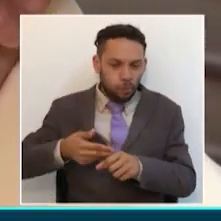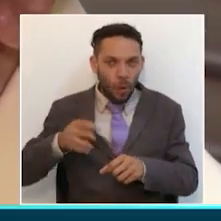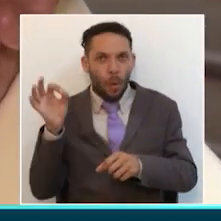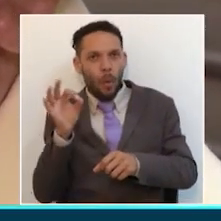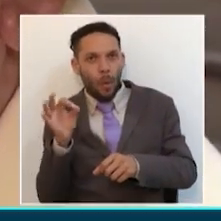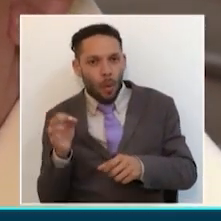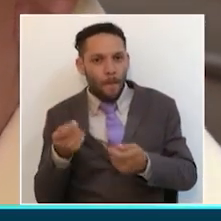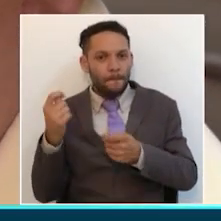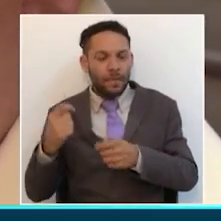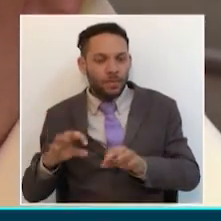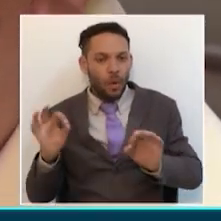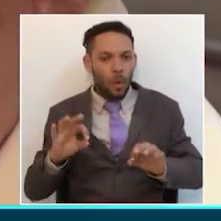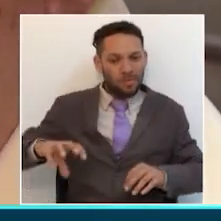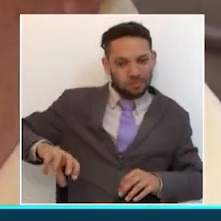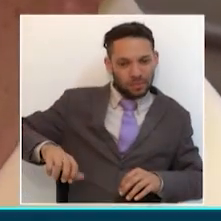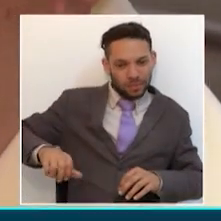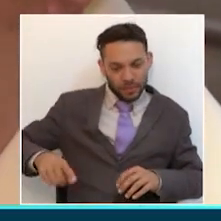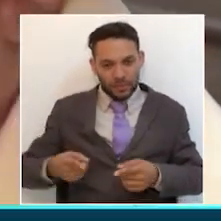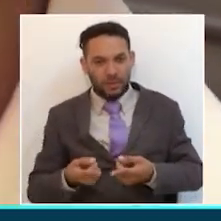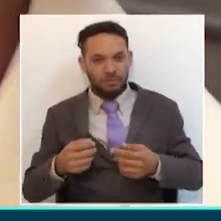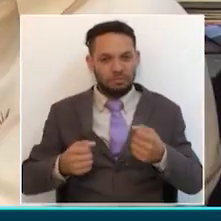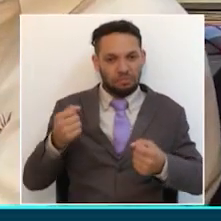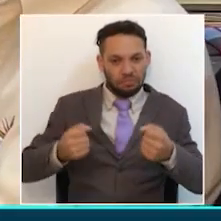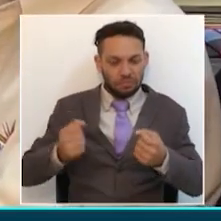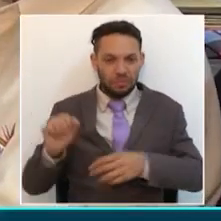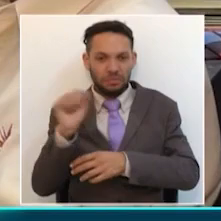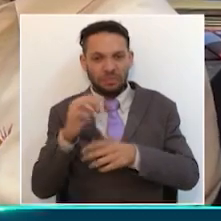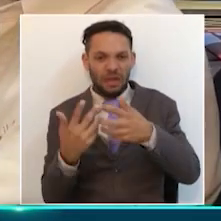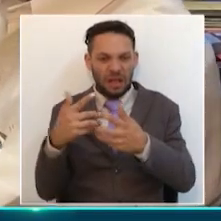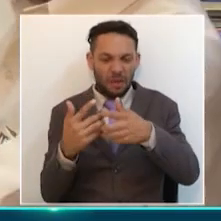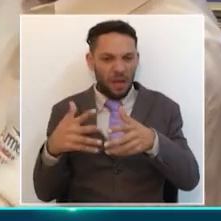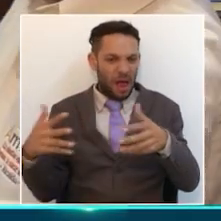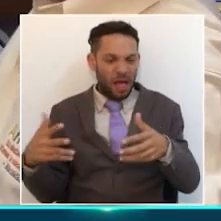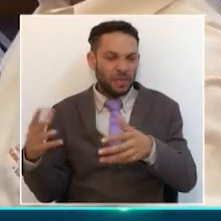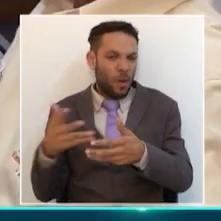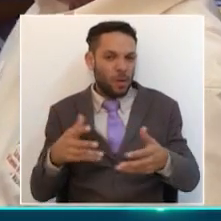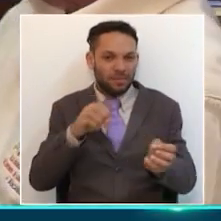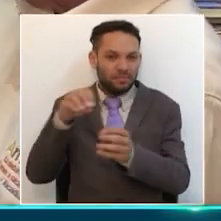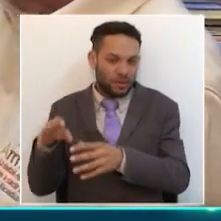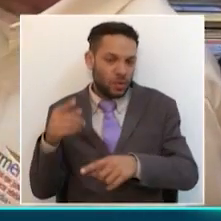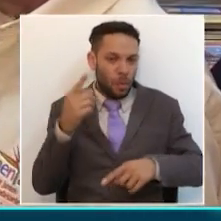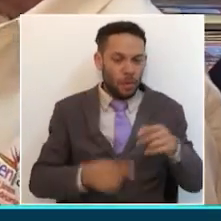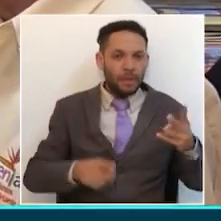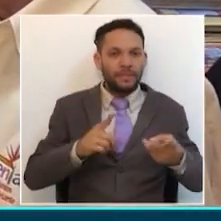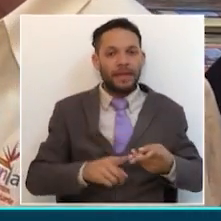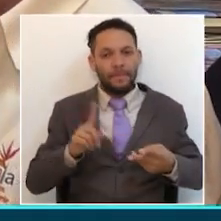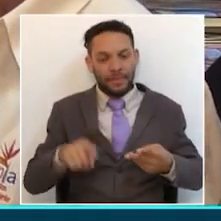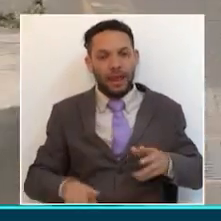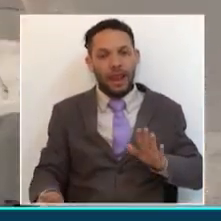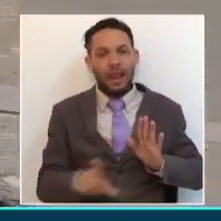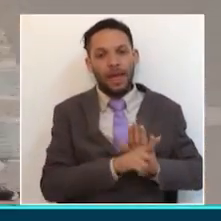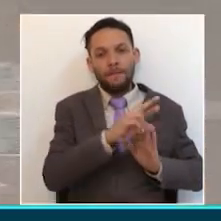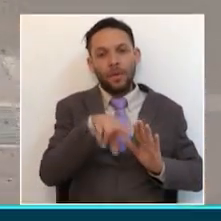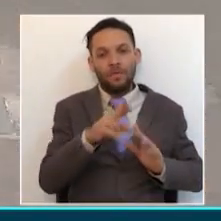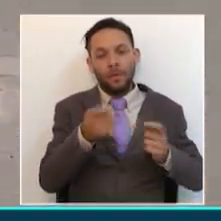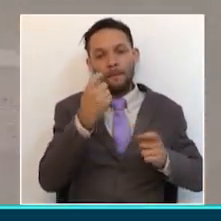y trasteos hasta las 7 de la mañana del viernes. Ley seca desde las 7 de la mañana del jueves a la misma hora del viernes. También hay